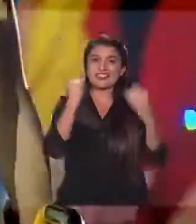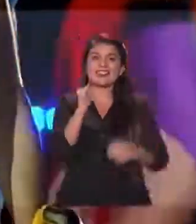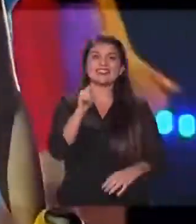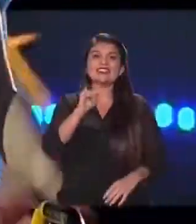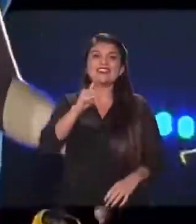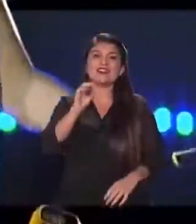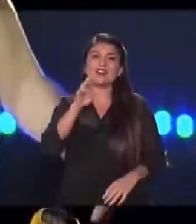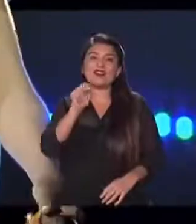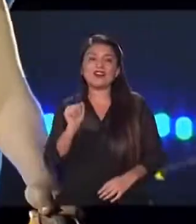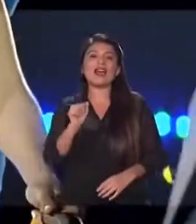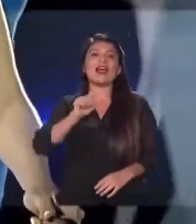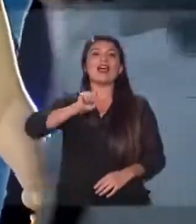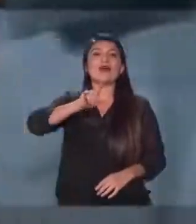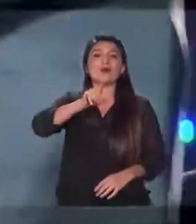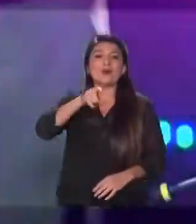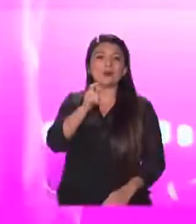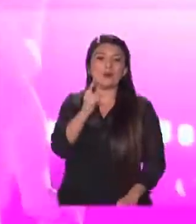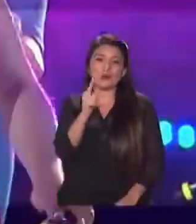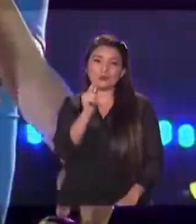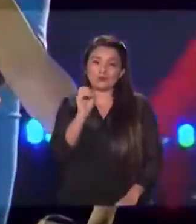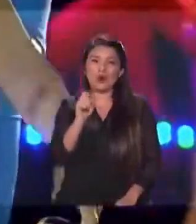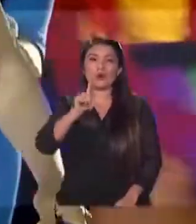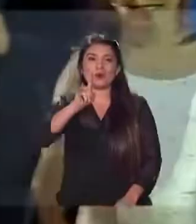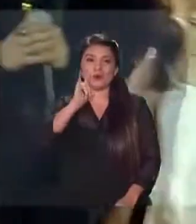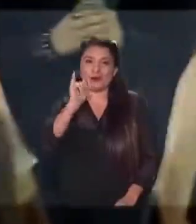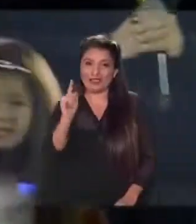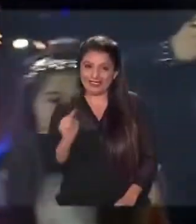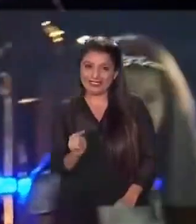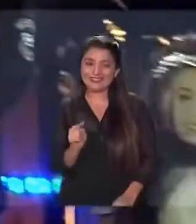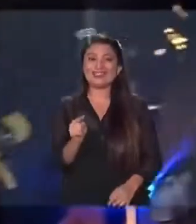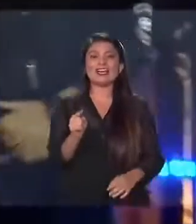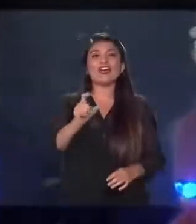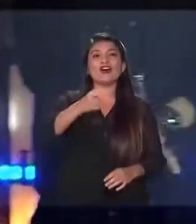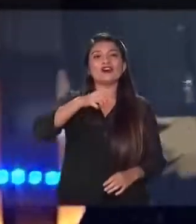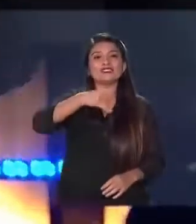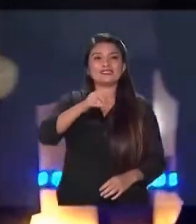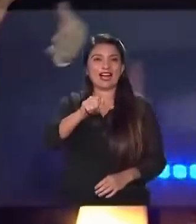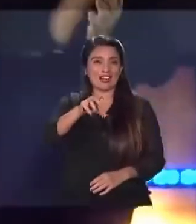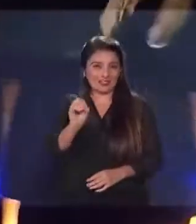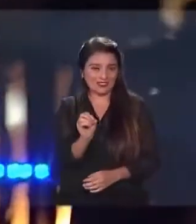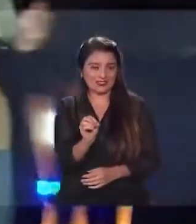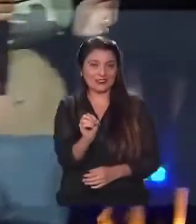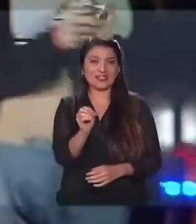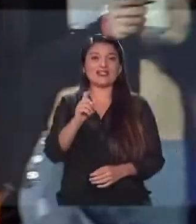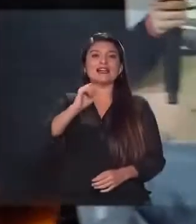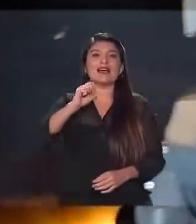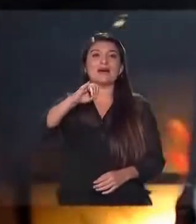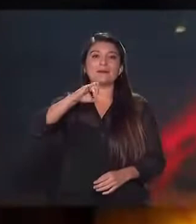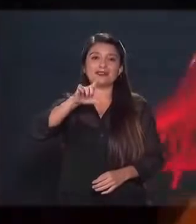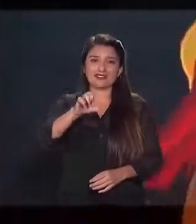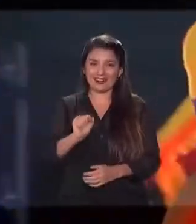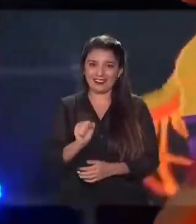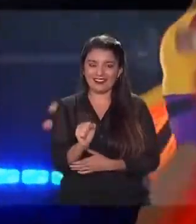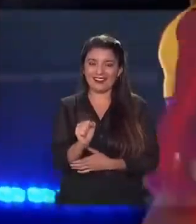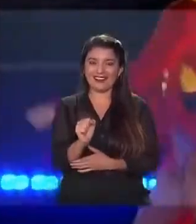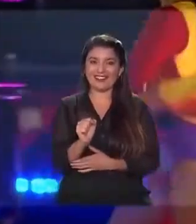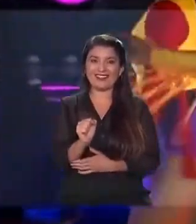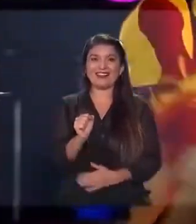Isidora, Augusto Schuster, Luis Jara, Gonzalo Yáñez, Camila